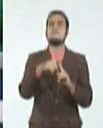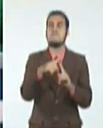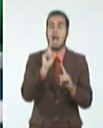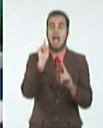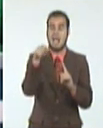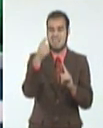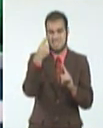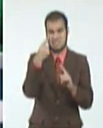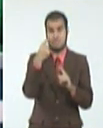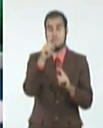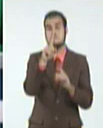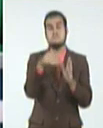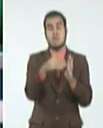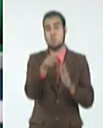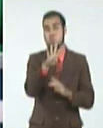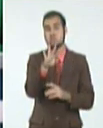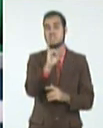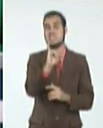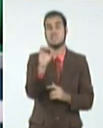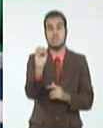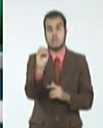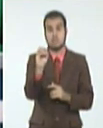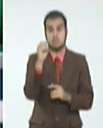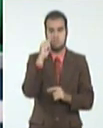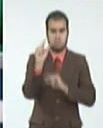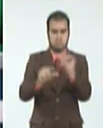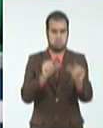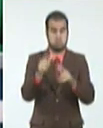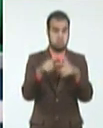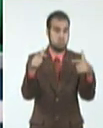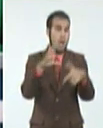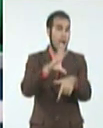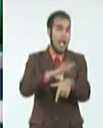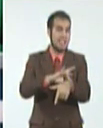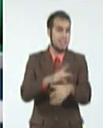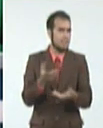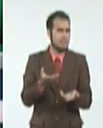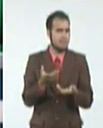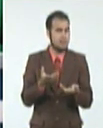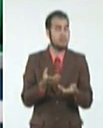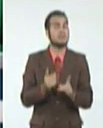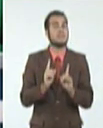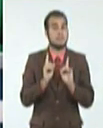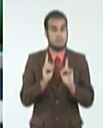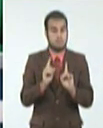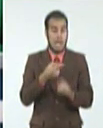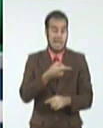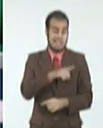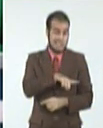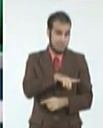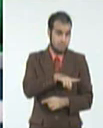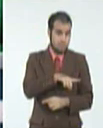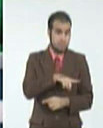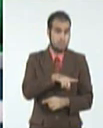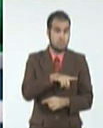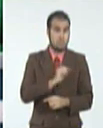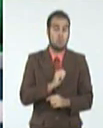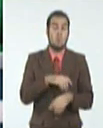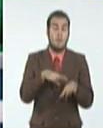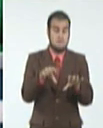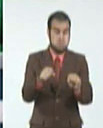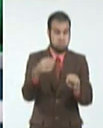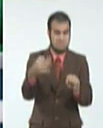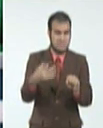casos, una cifra muy elevada, pero realmente en el día de ayer se identificaron